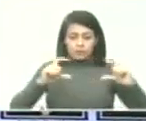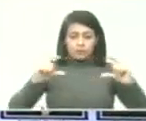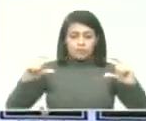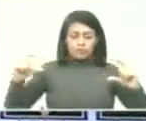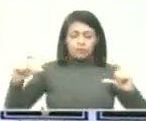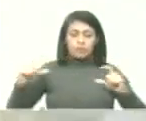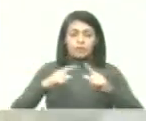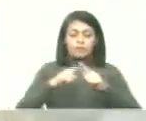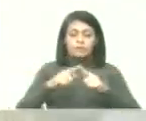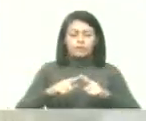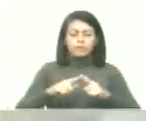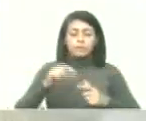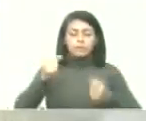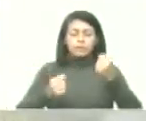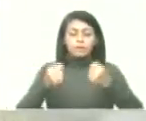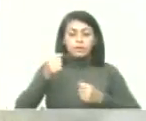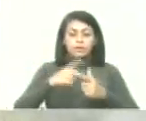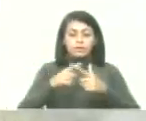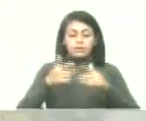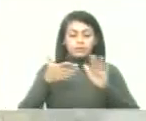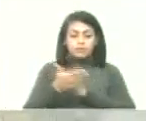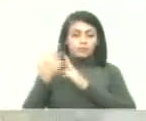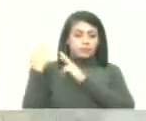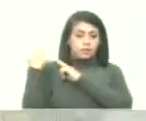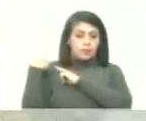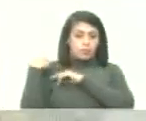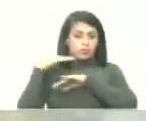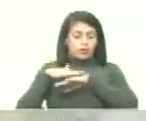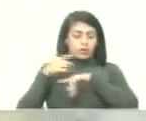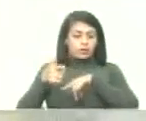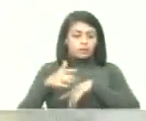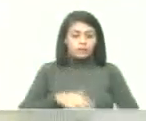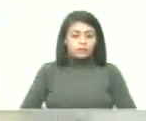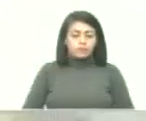Chevrolet Orlando, que era el encargado de